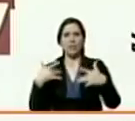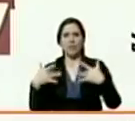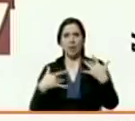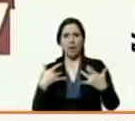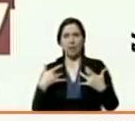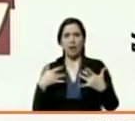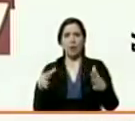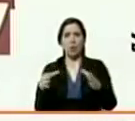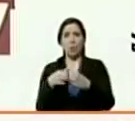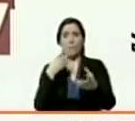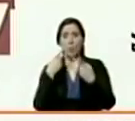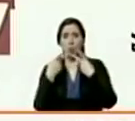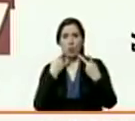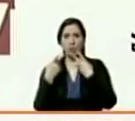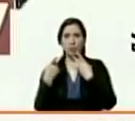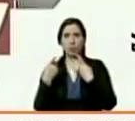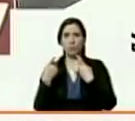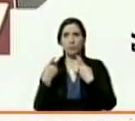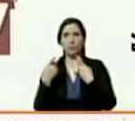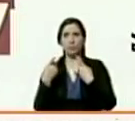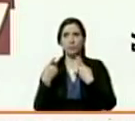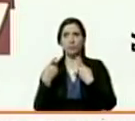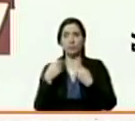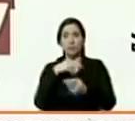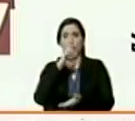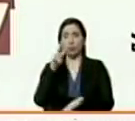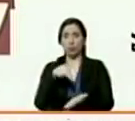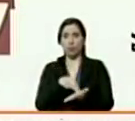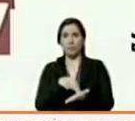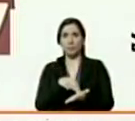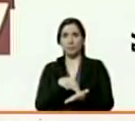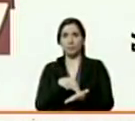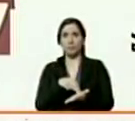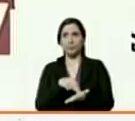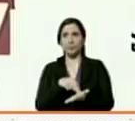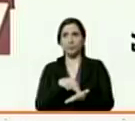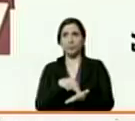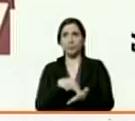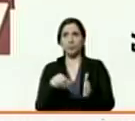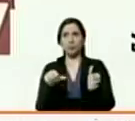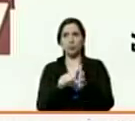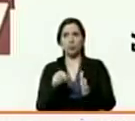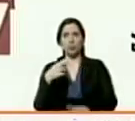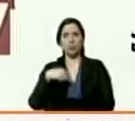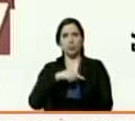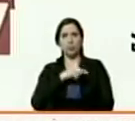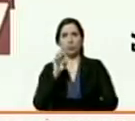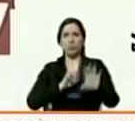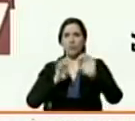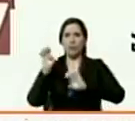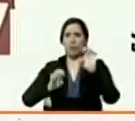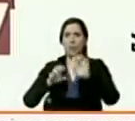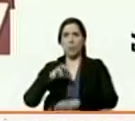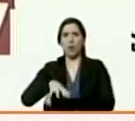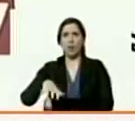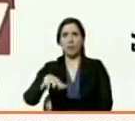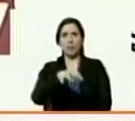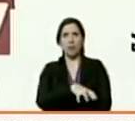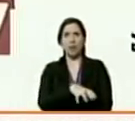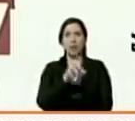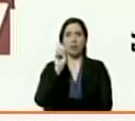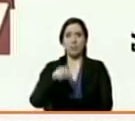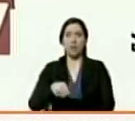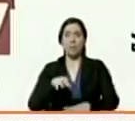lo evaluamos por nacional, pero lo evaluamos también estatal. Y lo evaluamos por municipios,